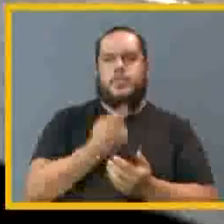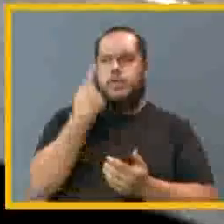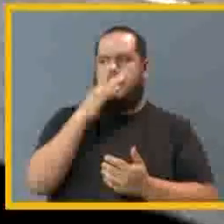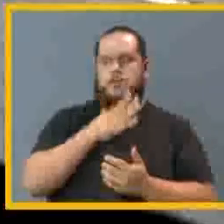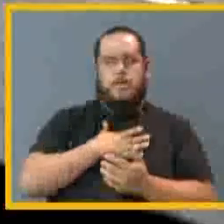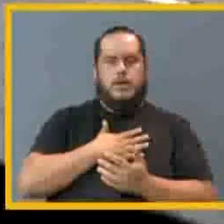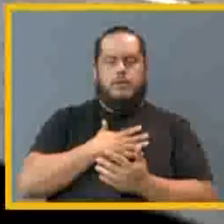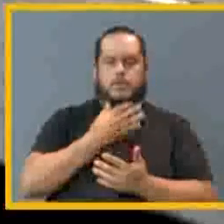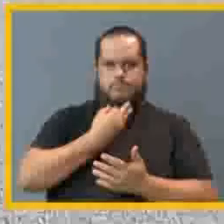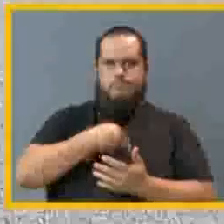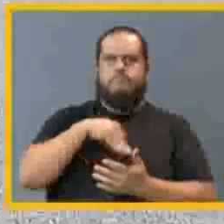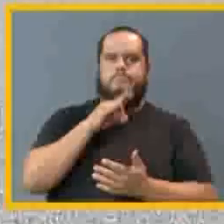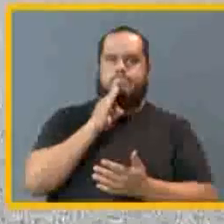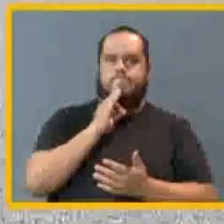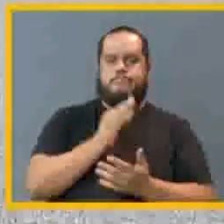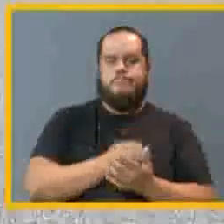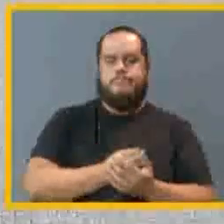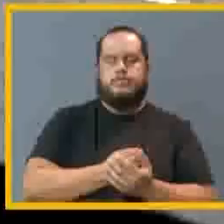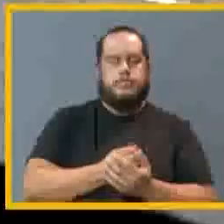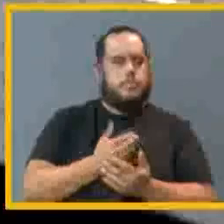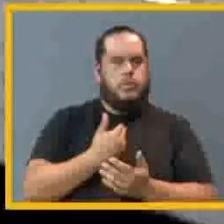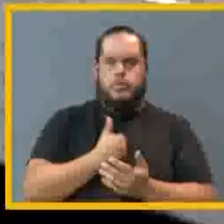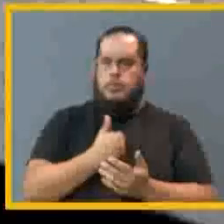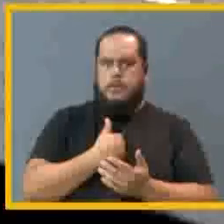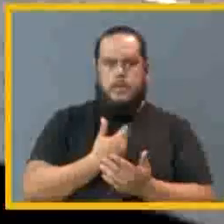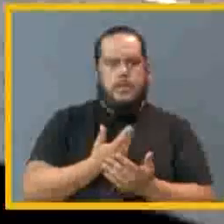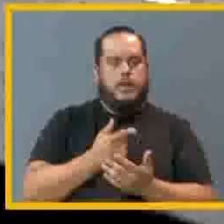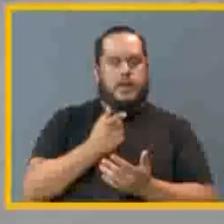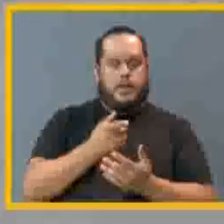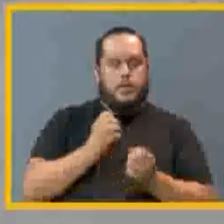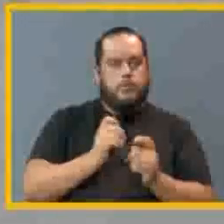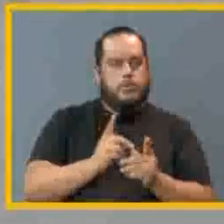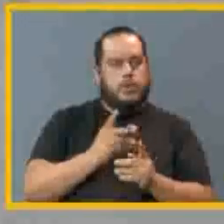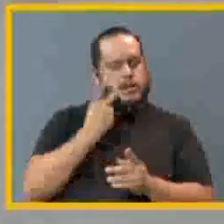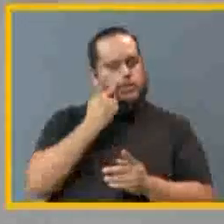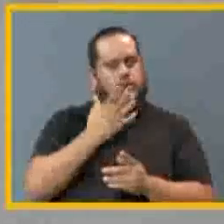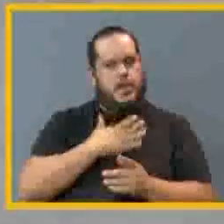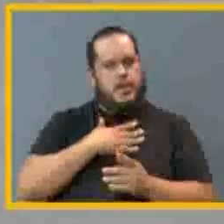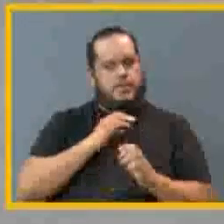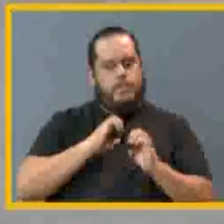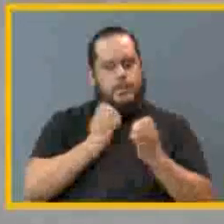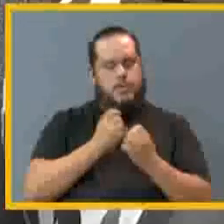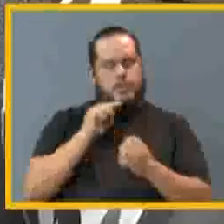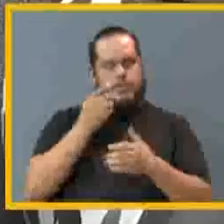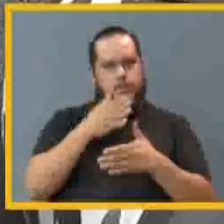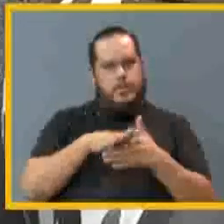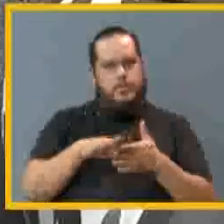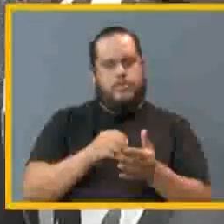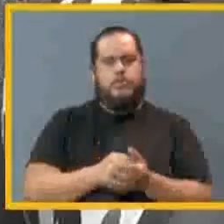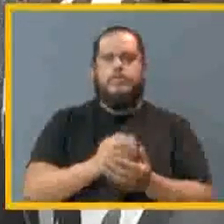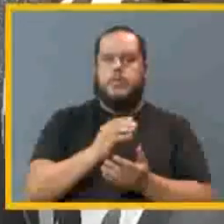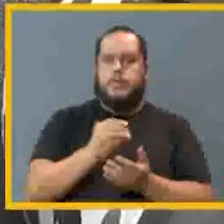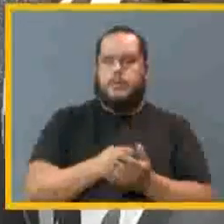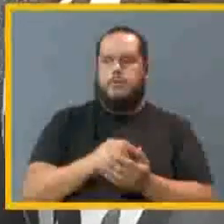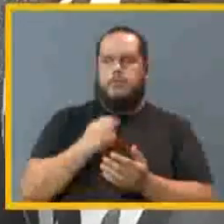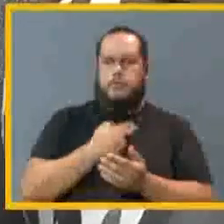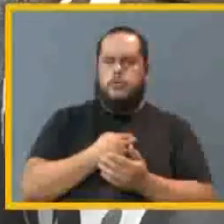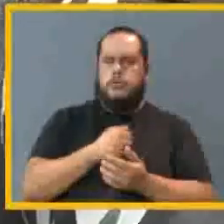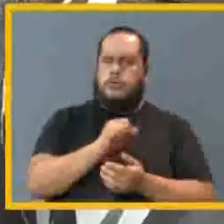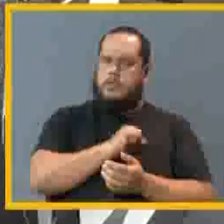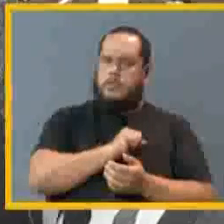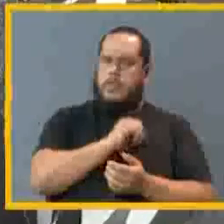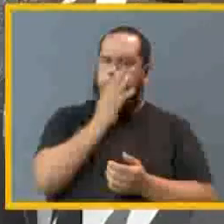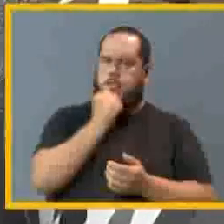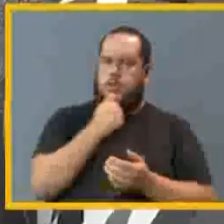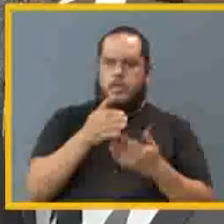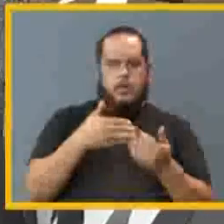mí es bastante frustrante no tener, volver a tener esa oportunidad de ver a mi equipo en primera división. Y estamos asustados porque